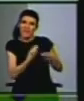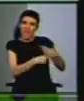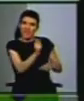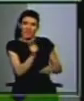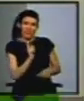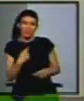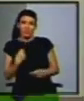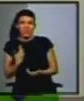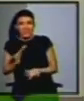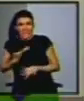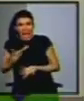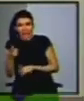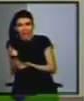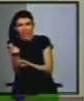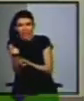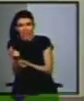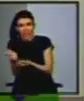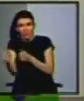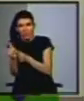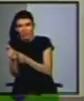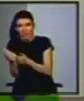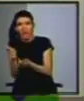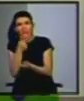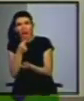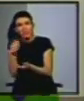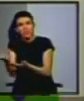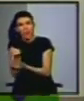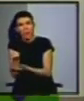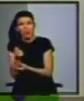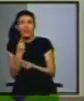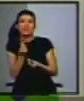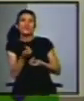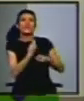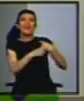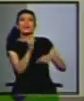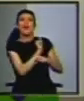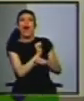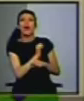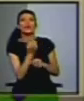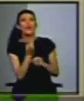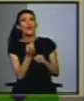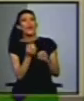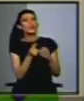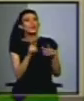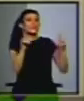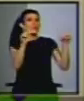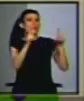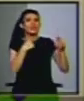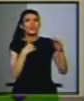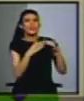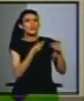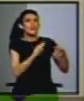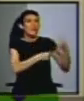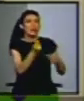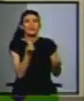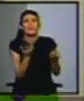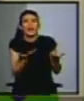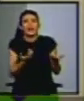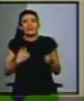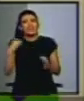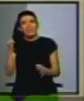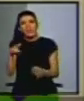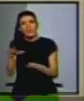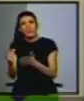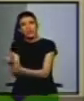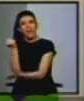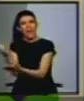acceso al dinero, ¿cómo voy a vender? ¿Para qué voy a vender mi auto? ¿O para qué voy a vender el televisor de mi casa si yo siempre tuve